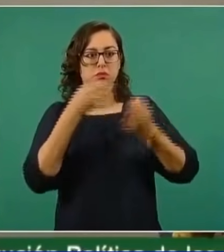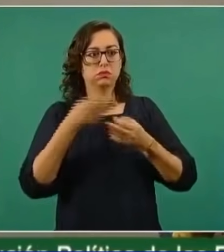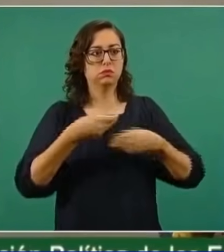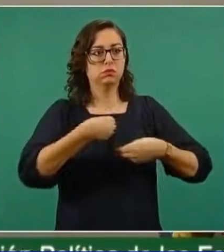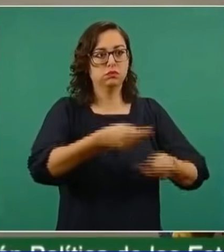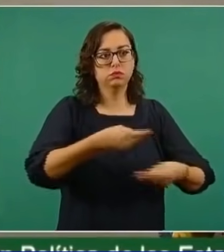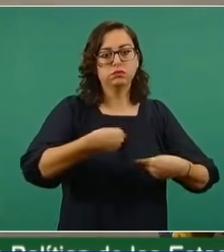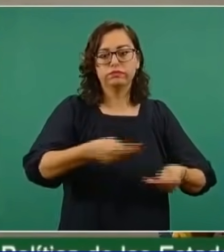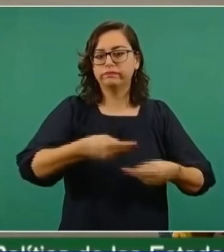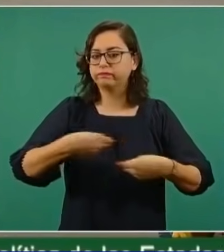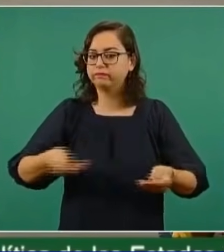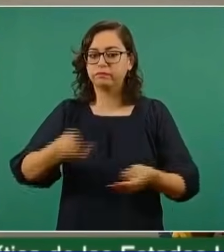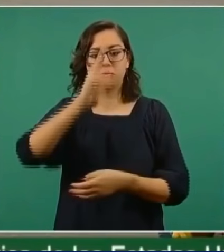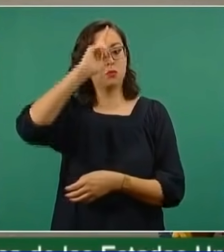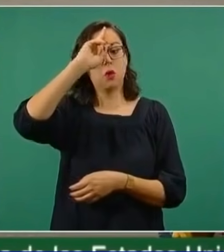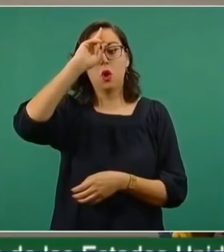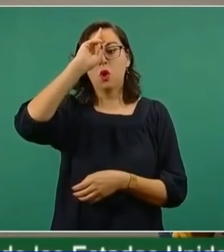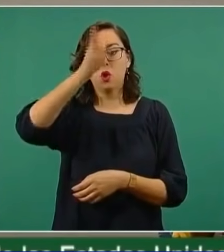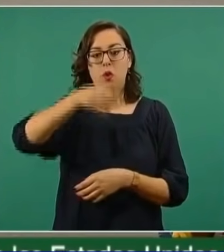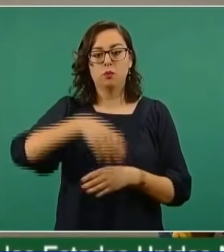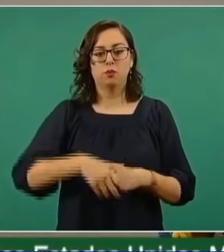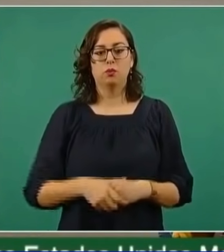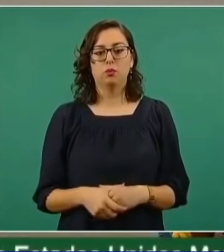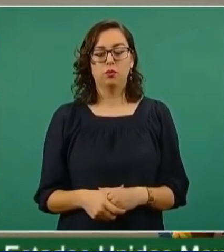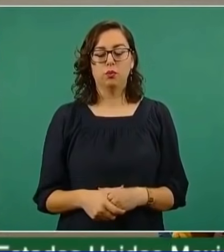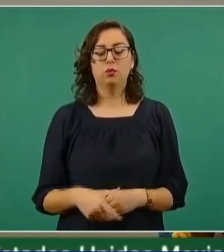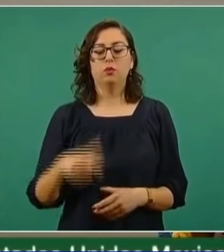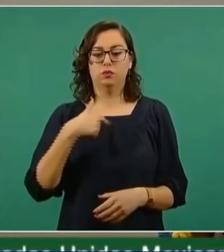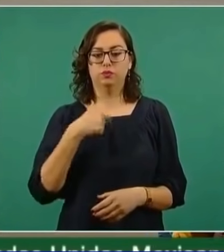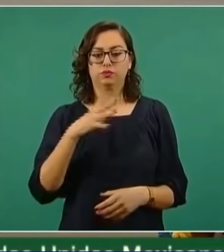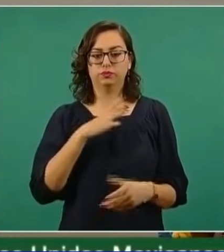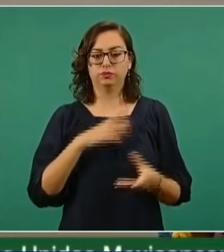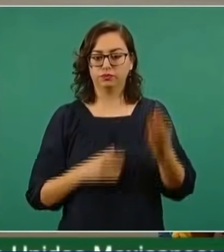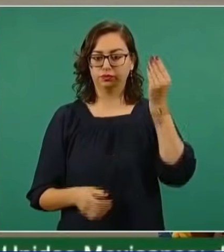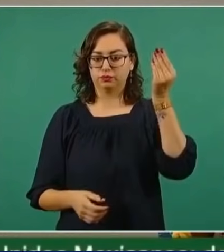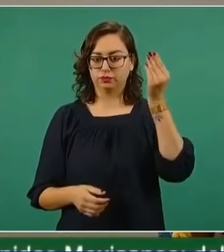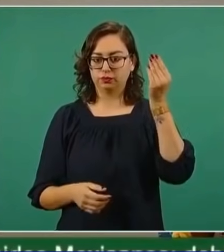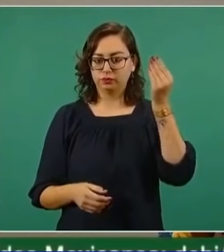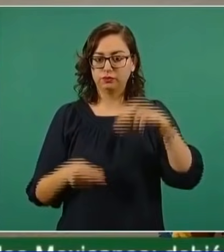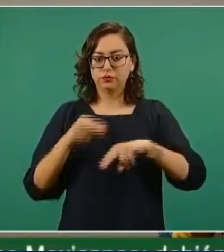cálculos y se llama número de folio de estos vales tengo mi mano que tengo mi mano aquí